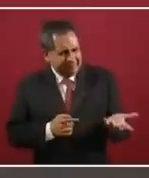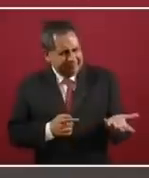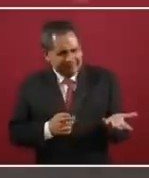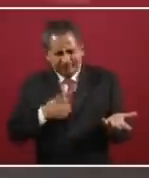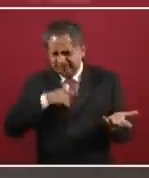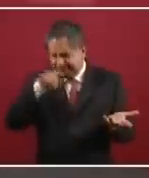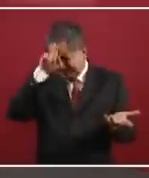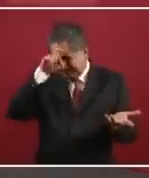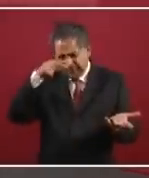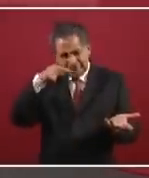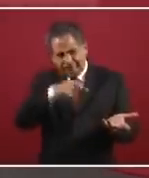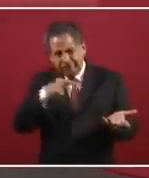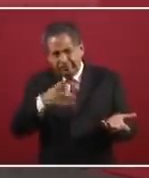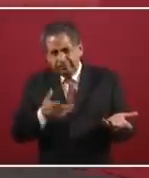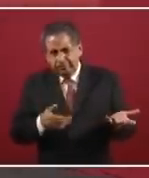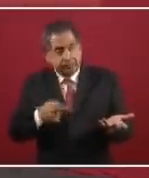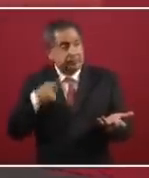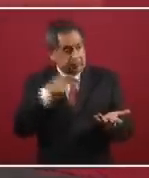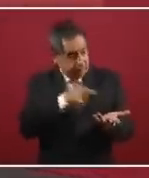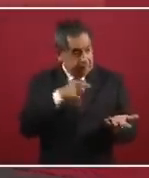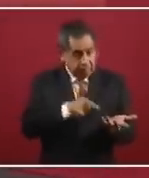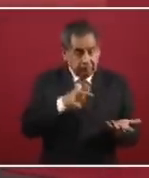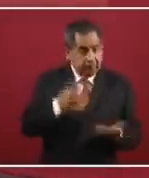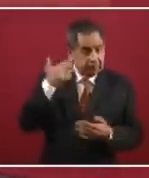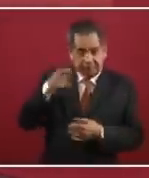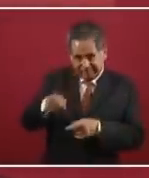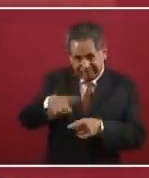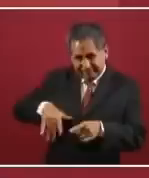porque eso ameritaba